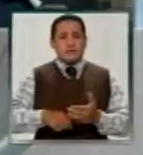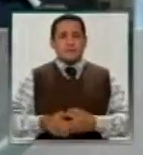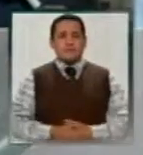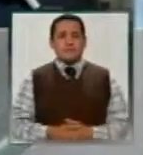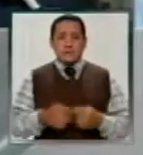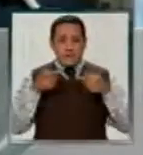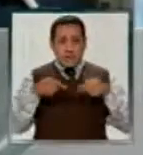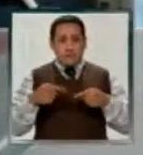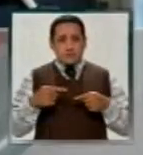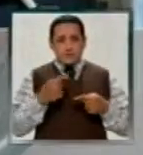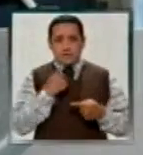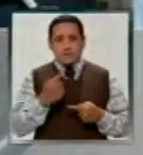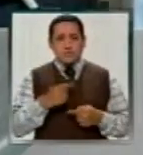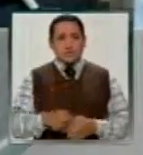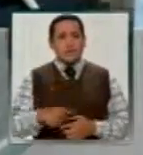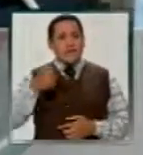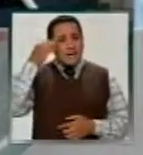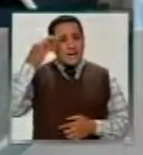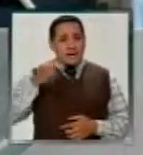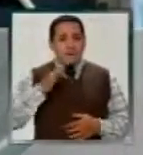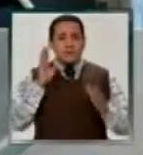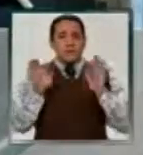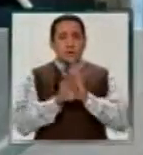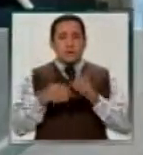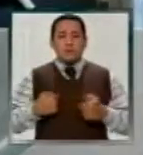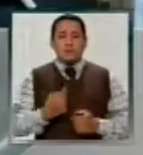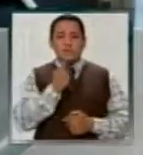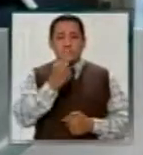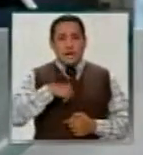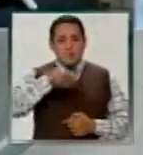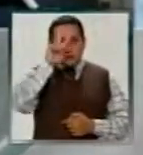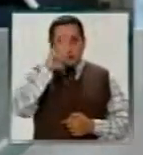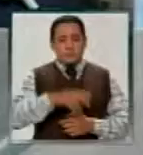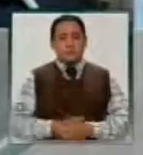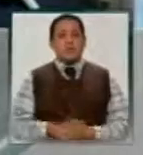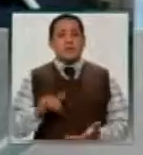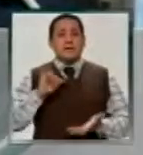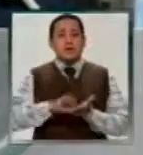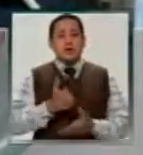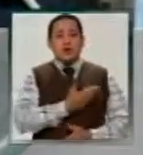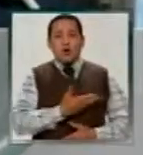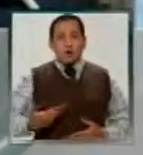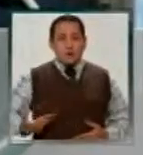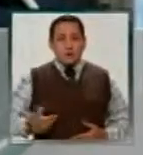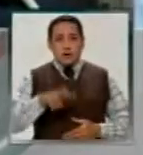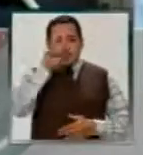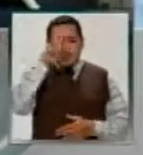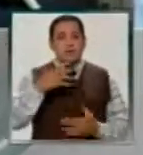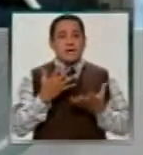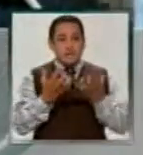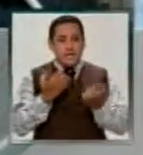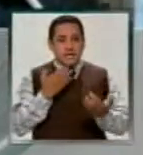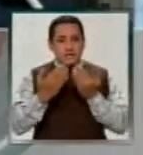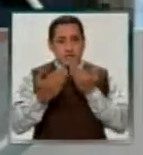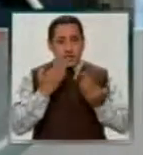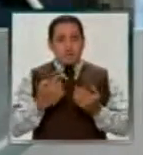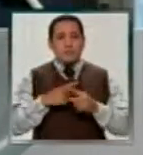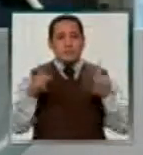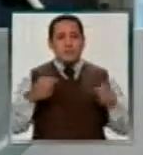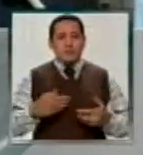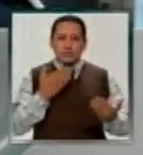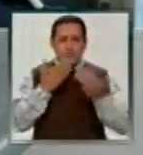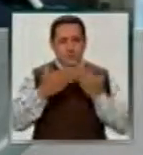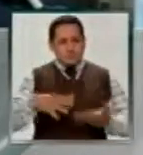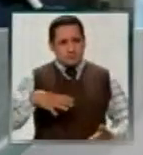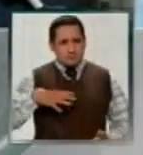eso estamos creemos también decirle queremos decirle al país que el gobierno nacional esté interesado en el diálogo pero un diálogo alturado un